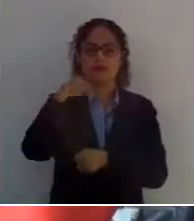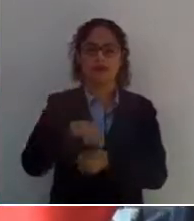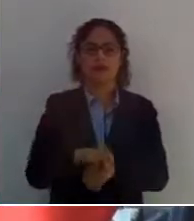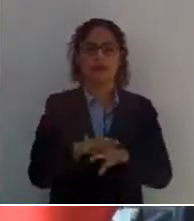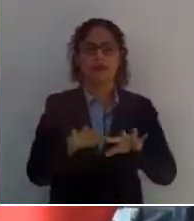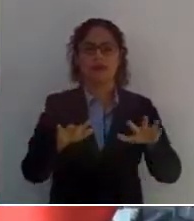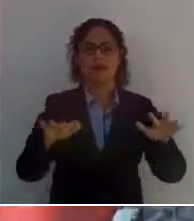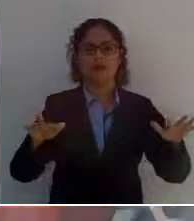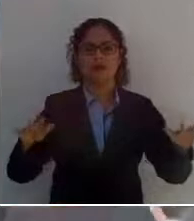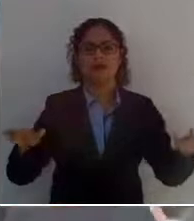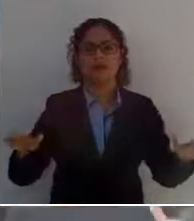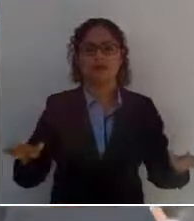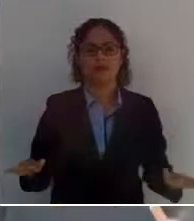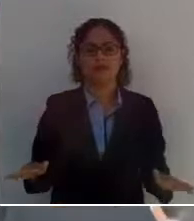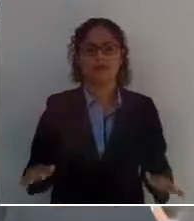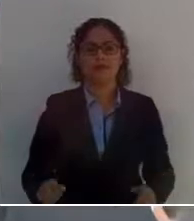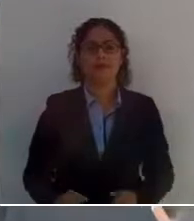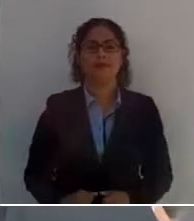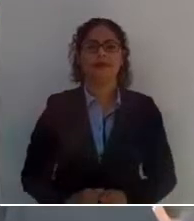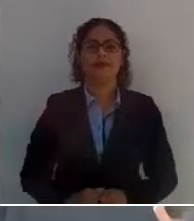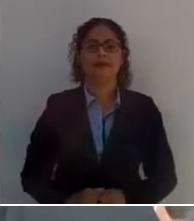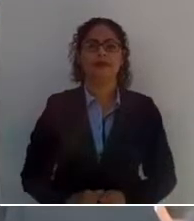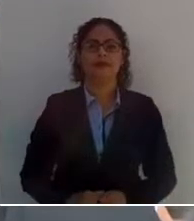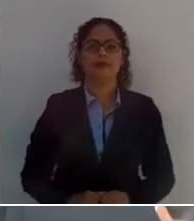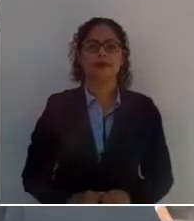rugir del cañón.